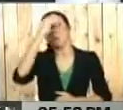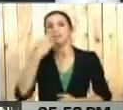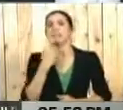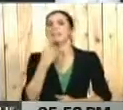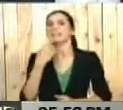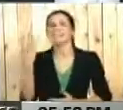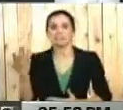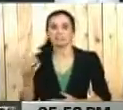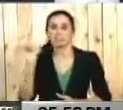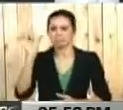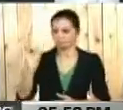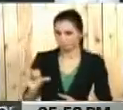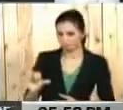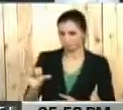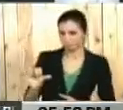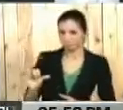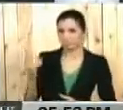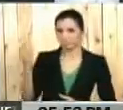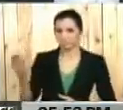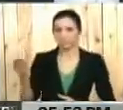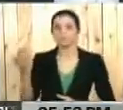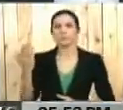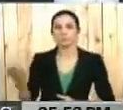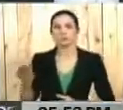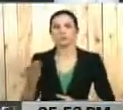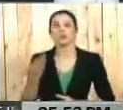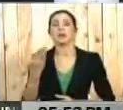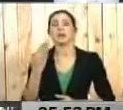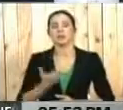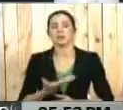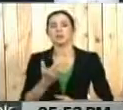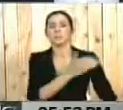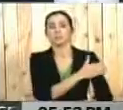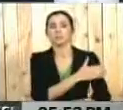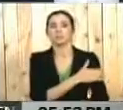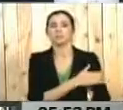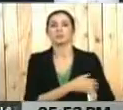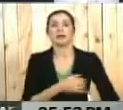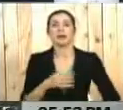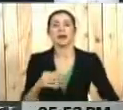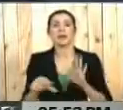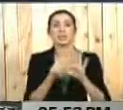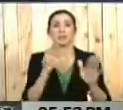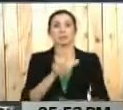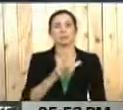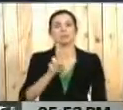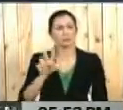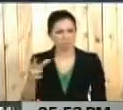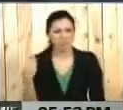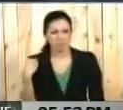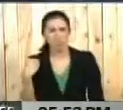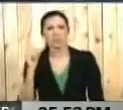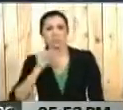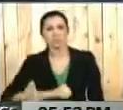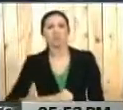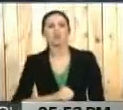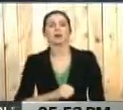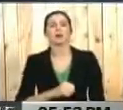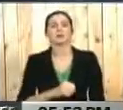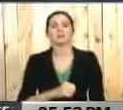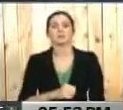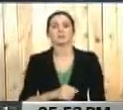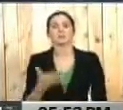que esgrime la derecha. Y cuando me hablaba de estos artículos, el 333 fue que me dijo. Sí, el 333, también hablamos de la